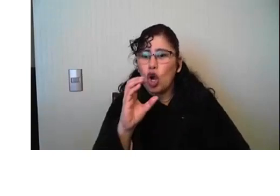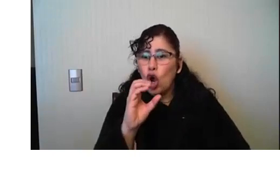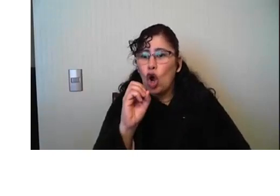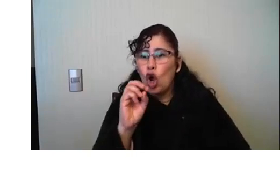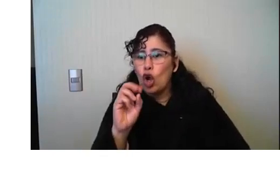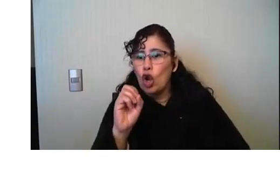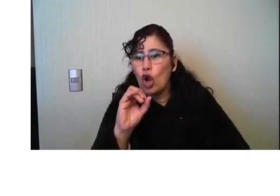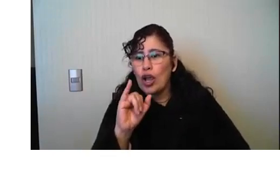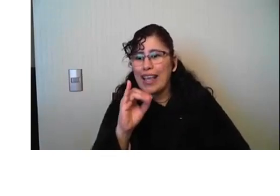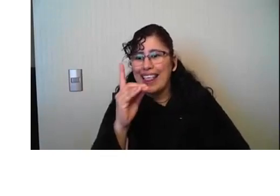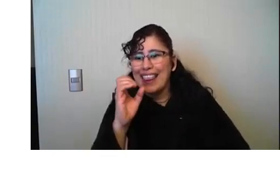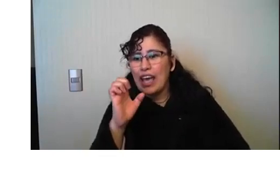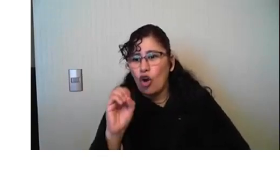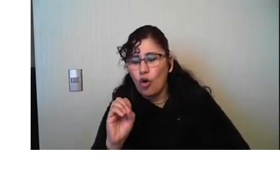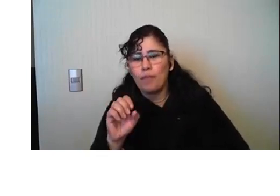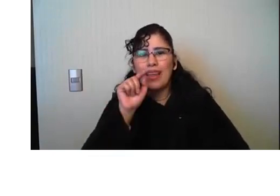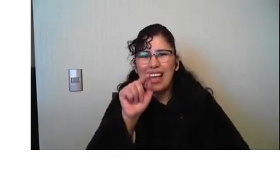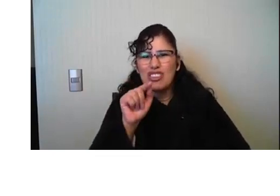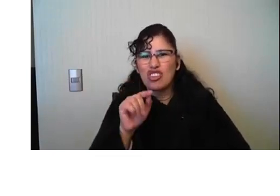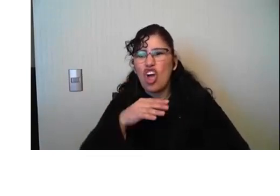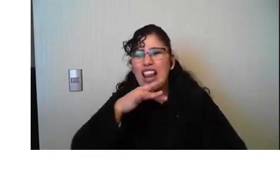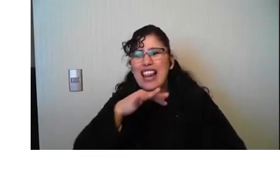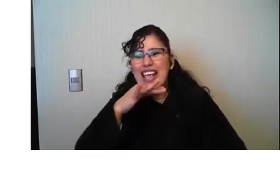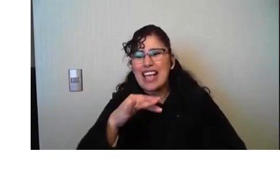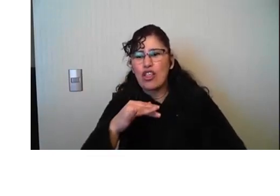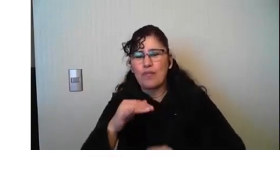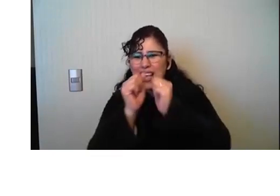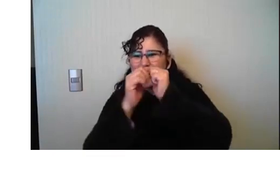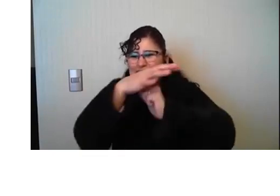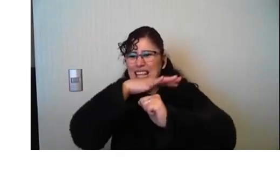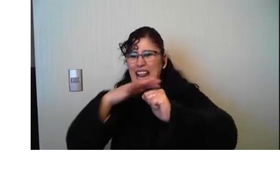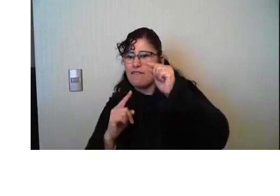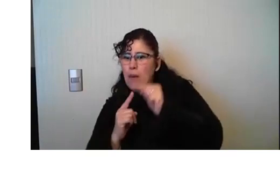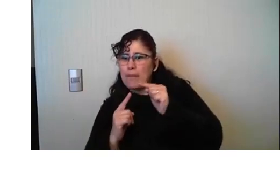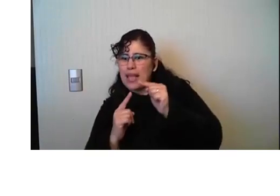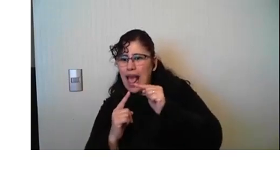el líquido cerebroespinal. ¿Ya?